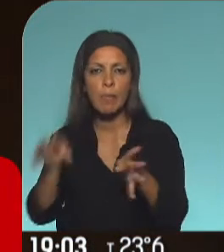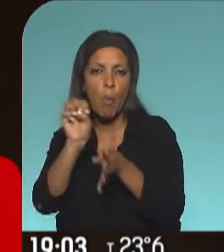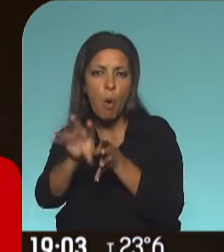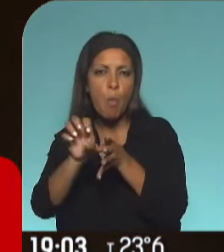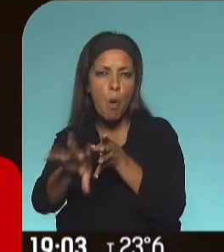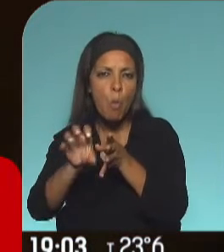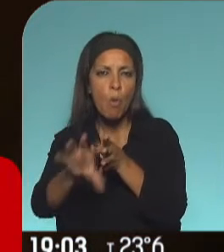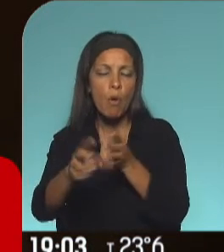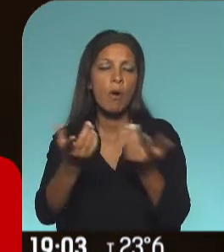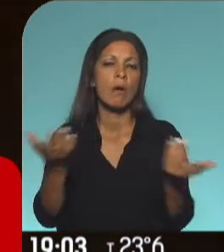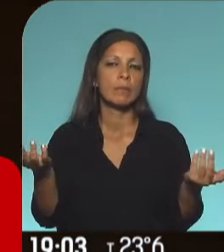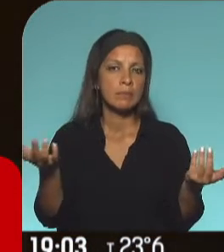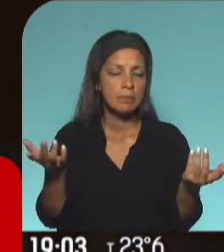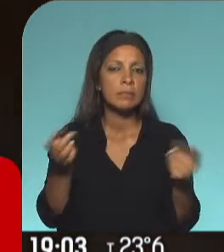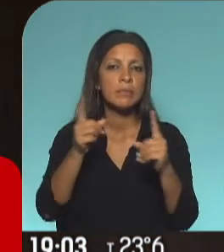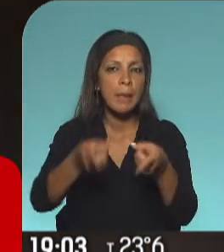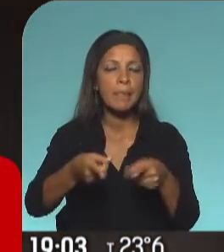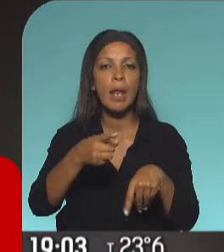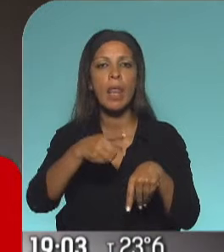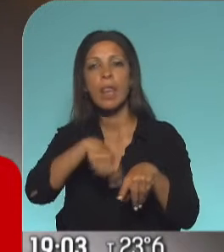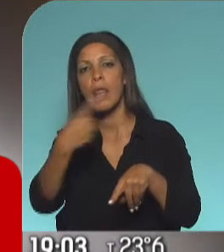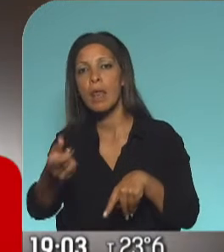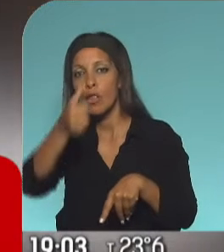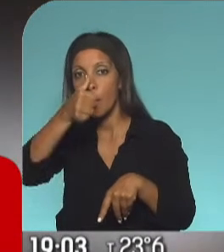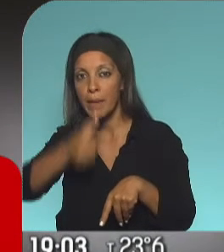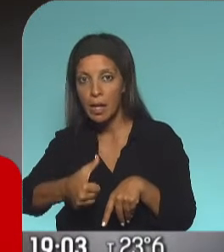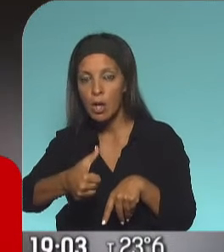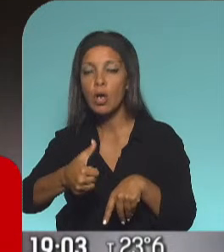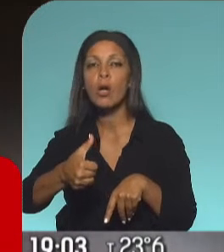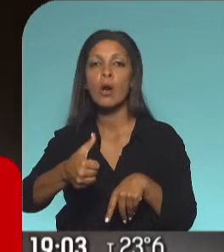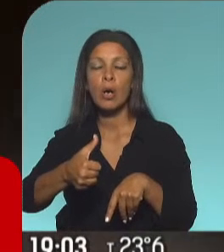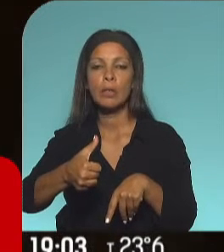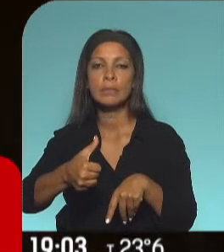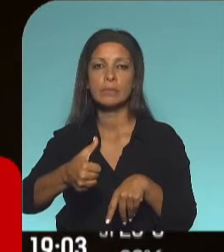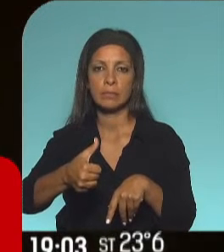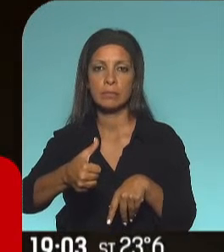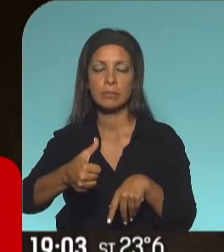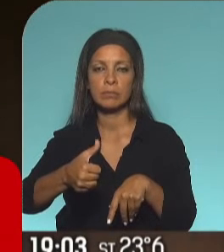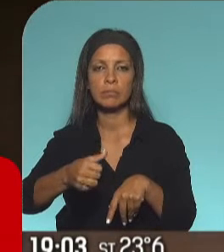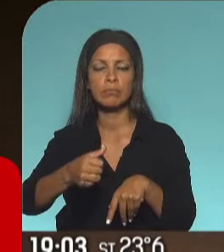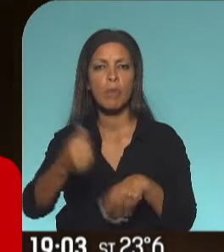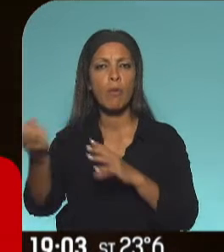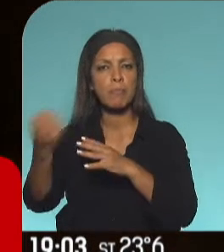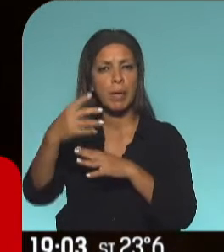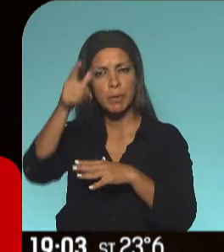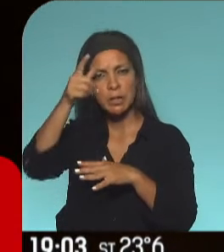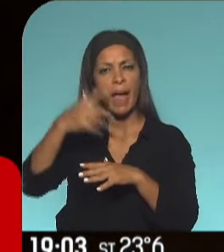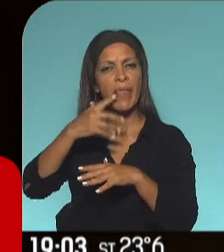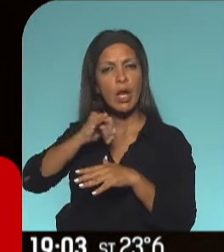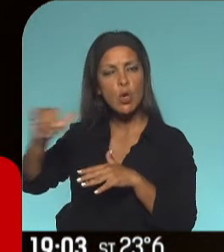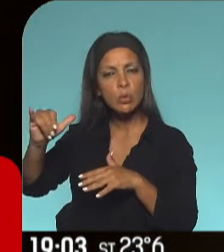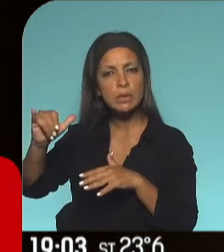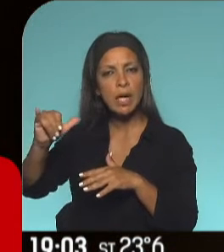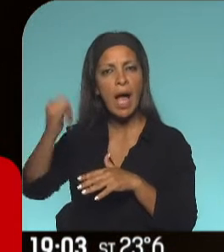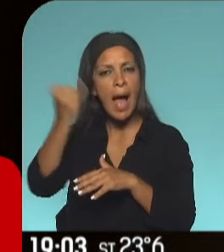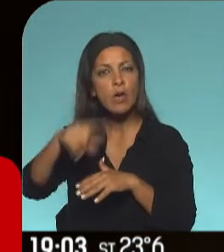parlantes. Luego, durante el domingo, recibieron una denuncia acerca de una